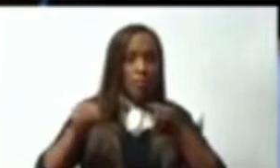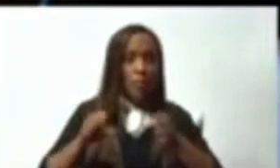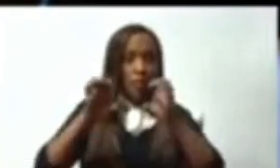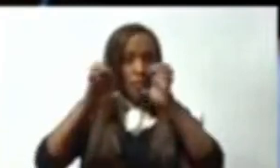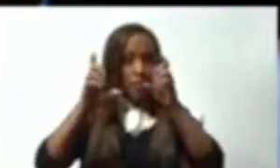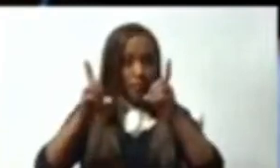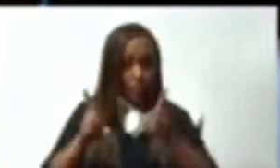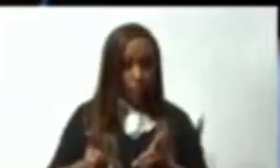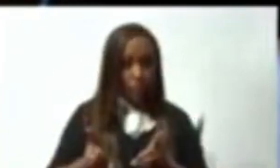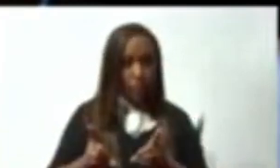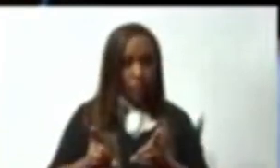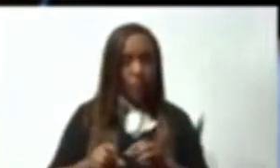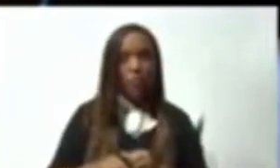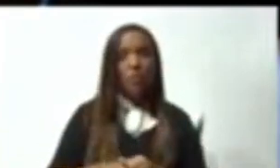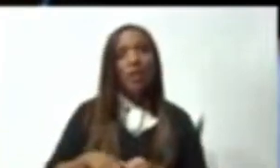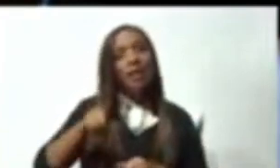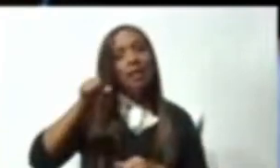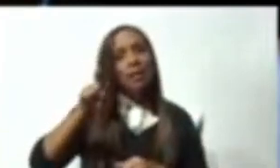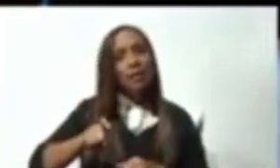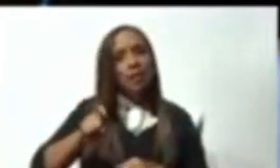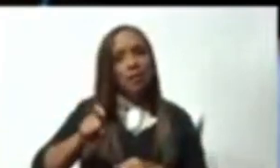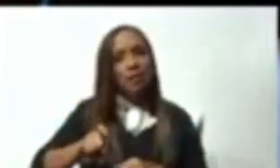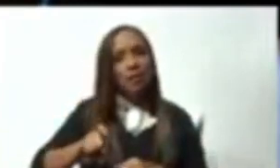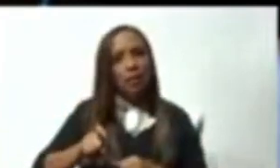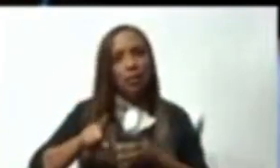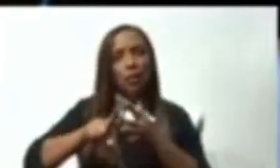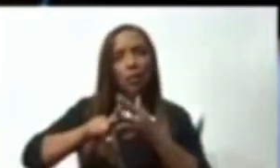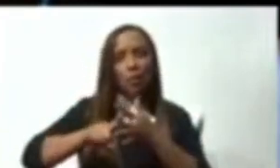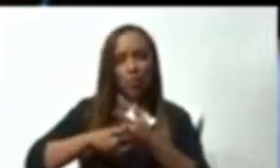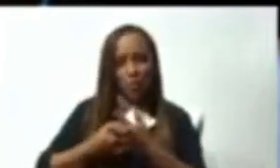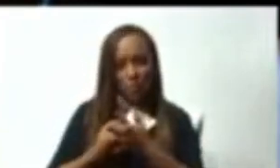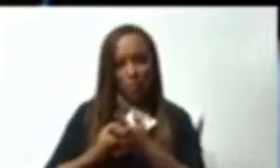2021, noviembre y diciembre, y al último que se realizó,